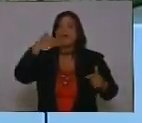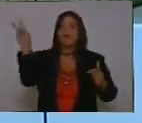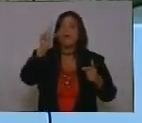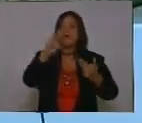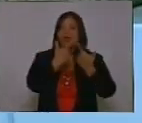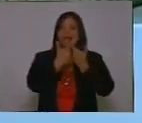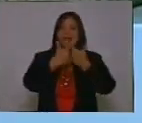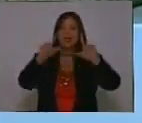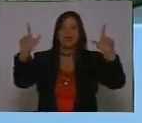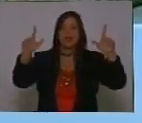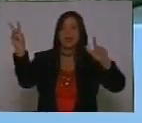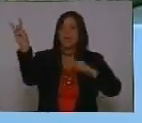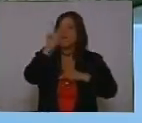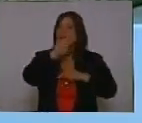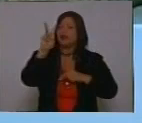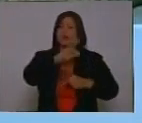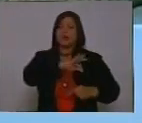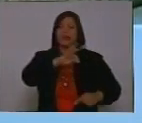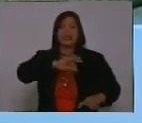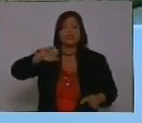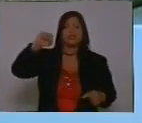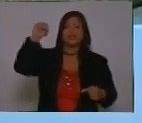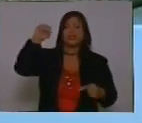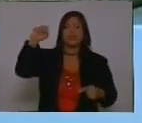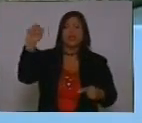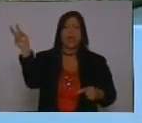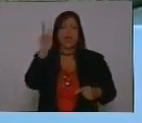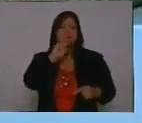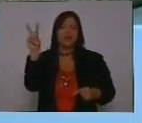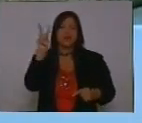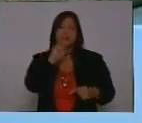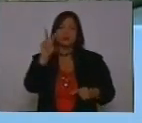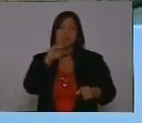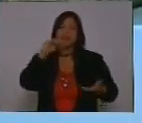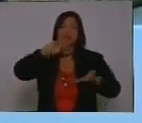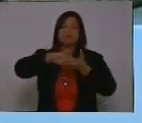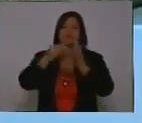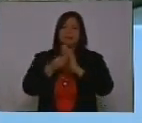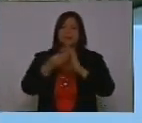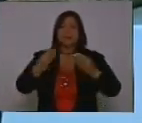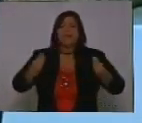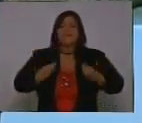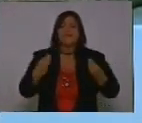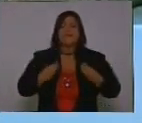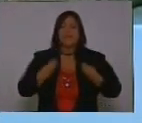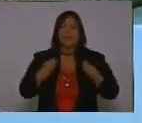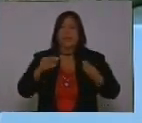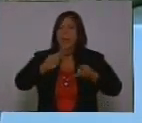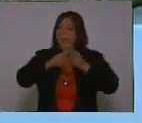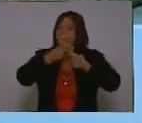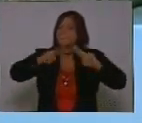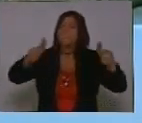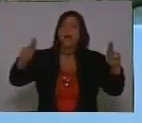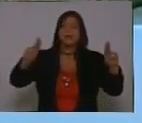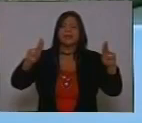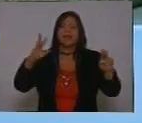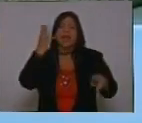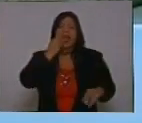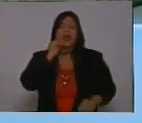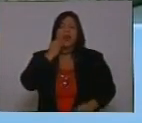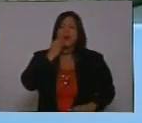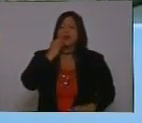libre, por una Venezuela socialista, por una Venezuela que apuesta a la vida, que apuesta a la paz, que apuesta a la